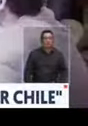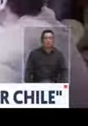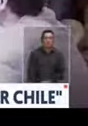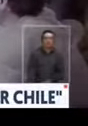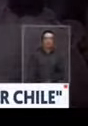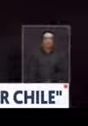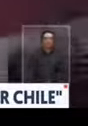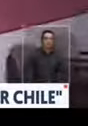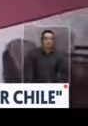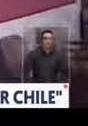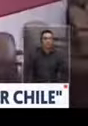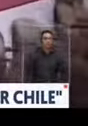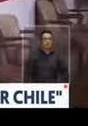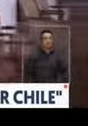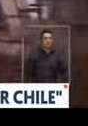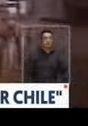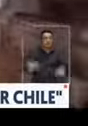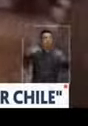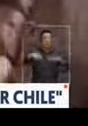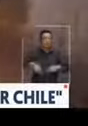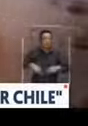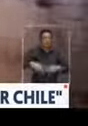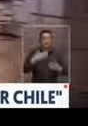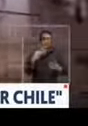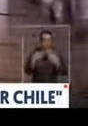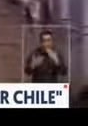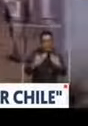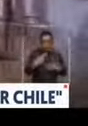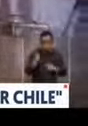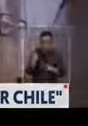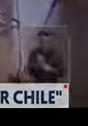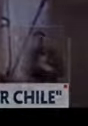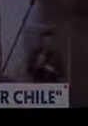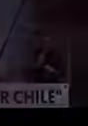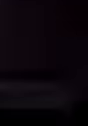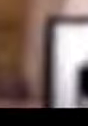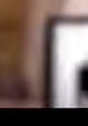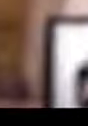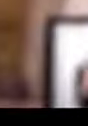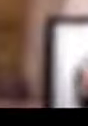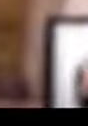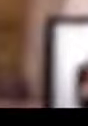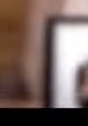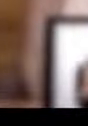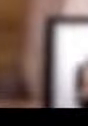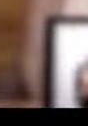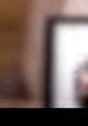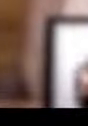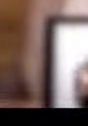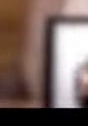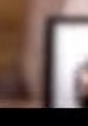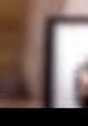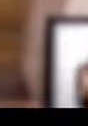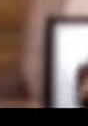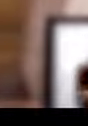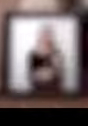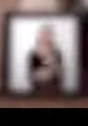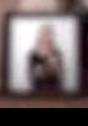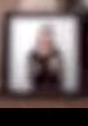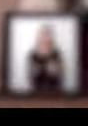en un hemiciclo, desconectados de la realidad, hablando de leyes y constituciones. No necesitamos más